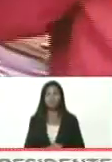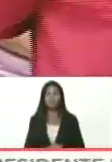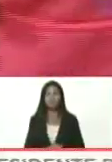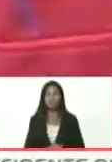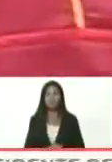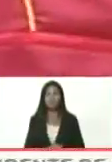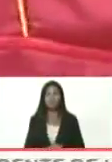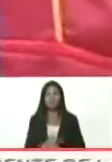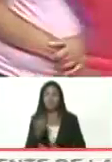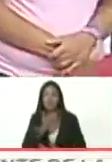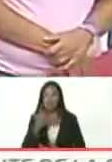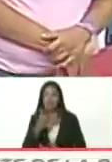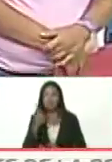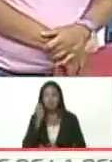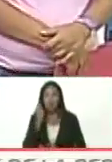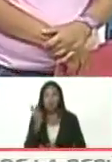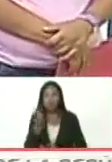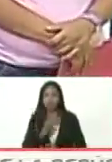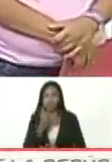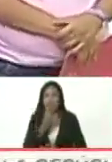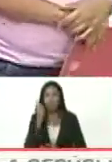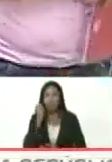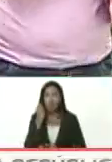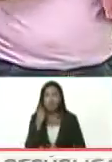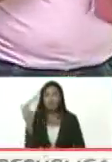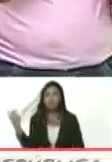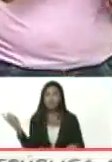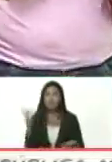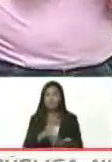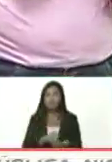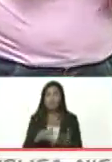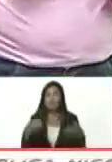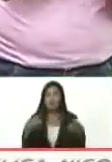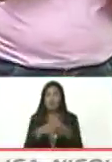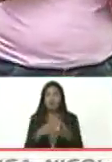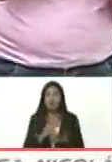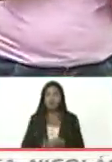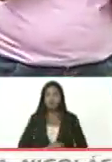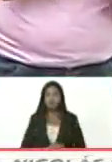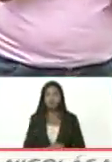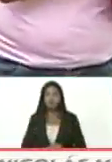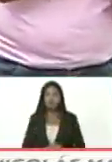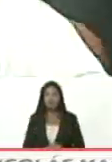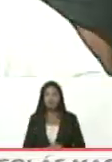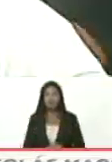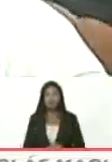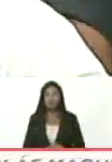Maglin y Carmen Victoria Pérez estén en esa reunión.